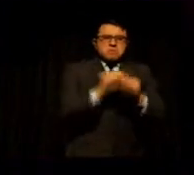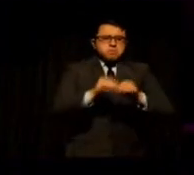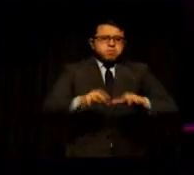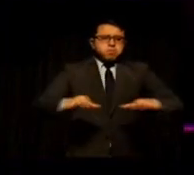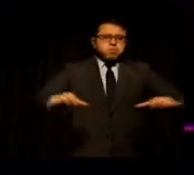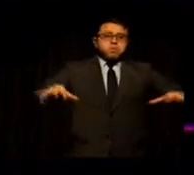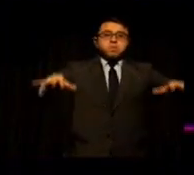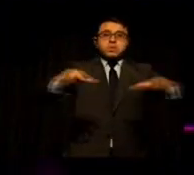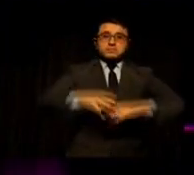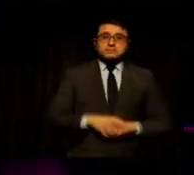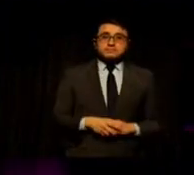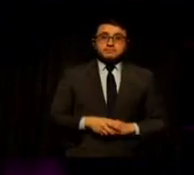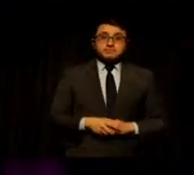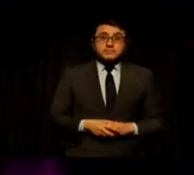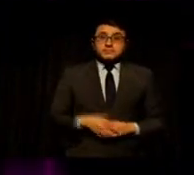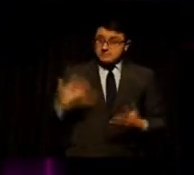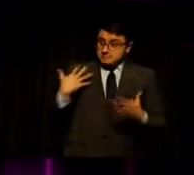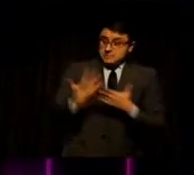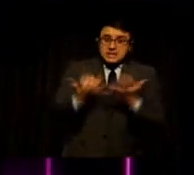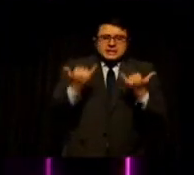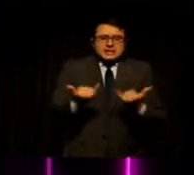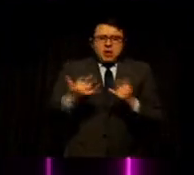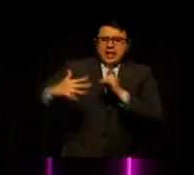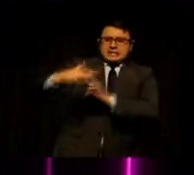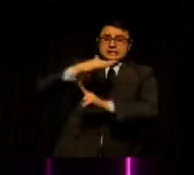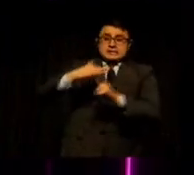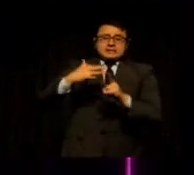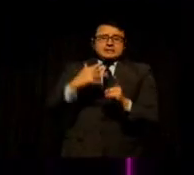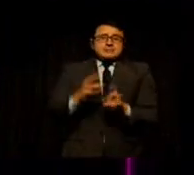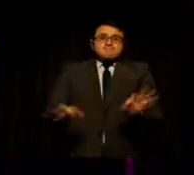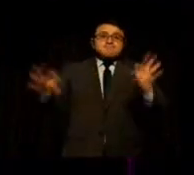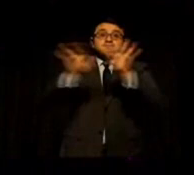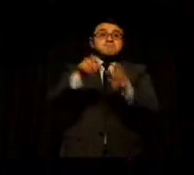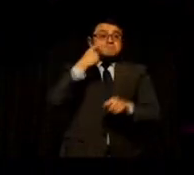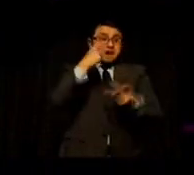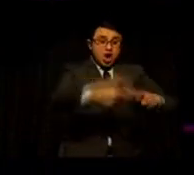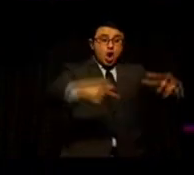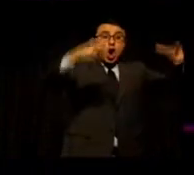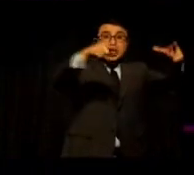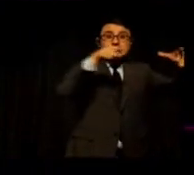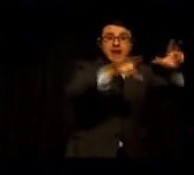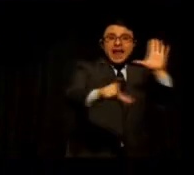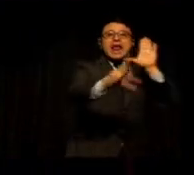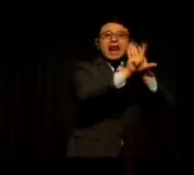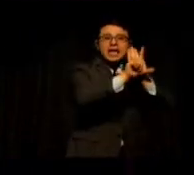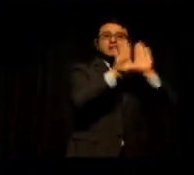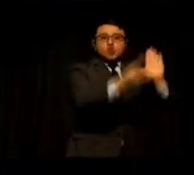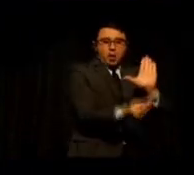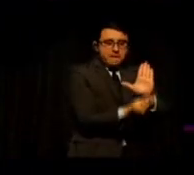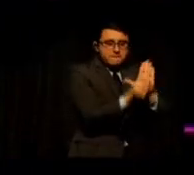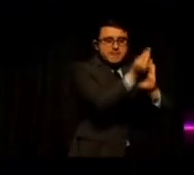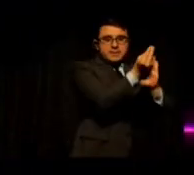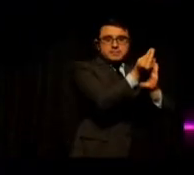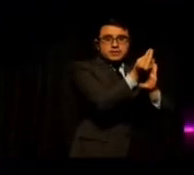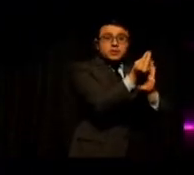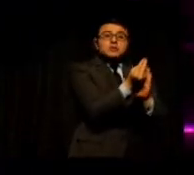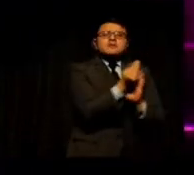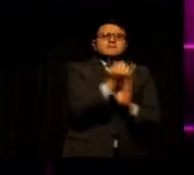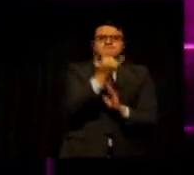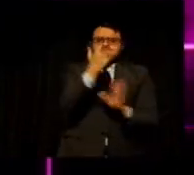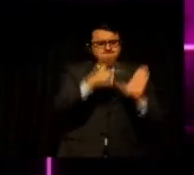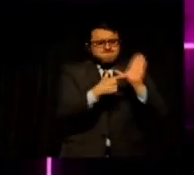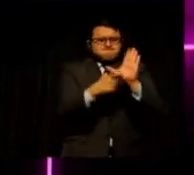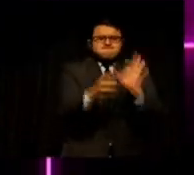en un momento decisivo estamos en el congreso de la república con la ley de emprendimiento también demostrando algo